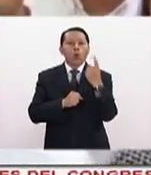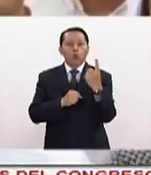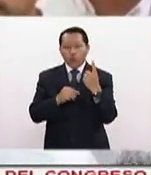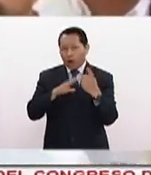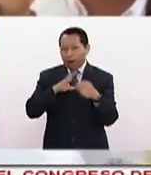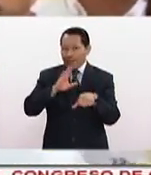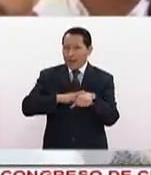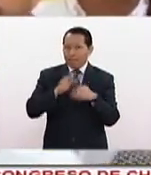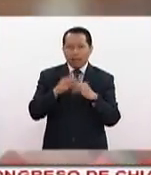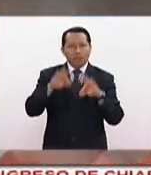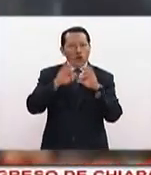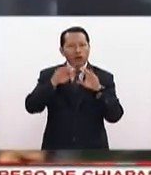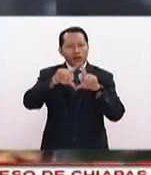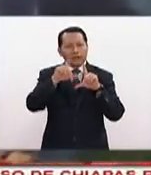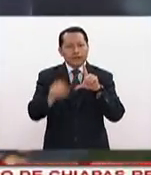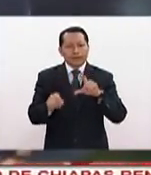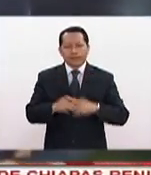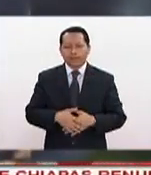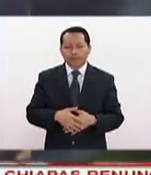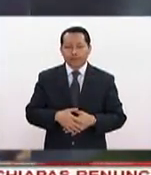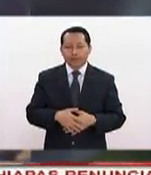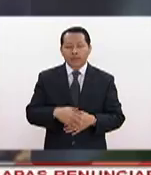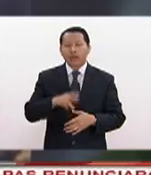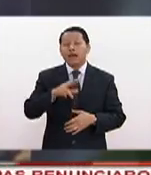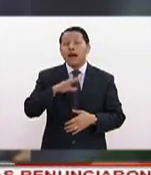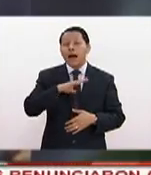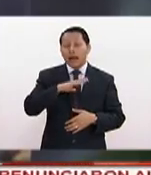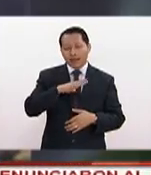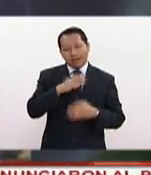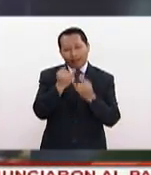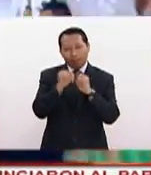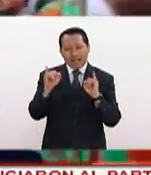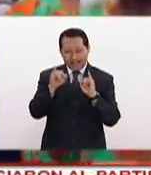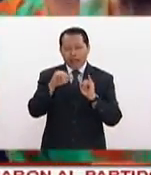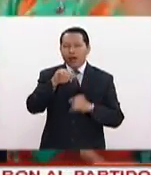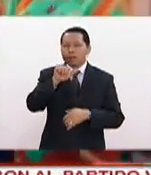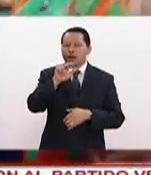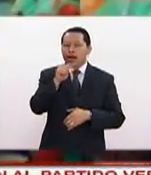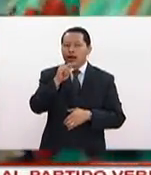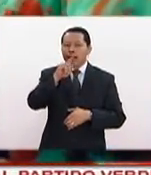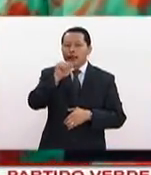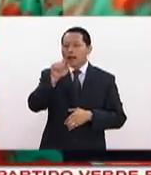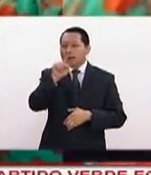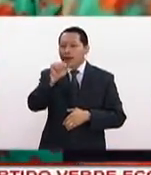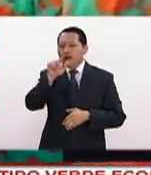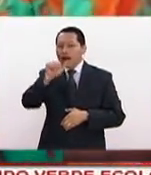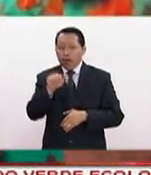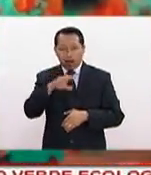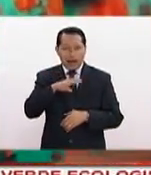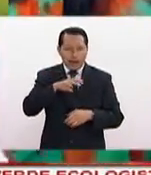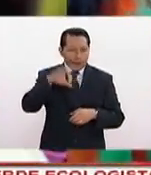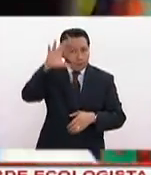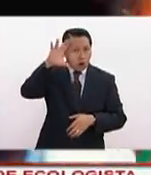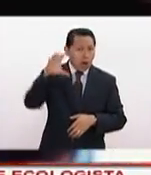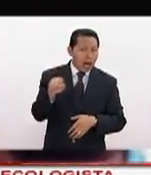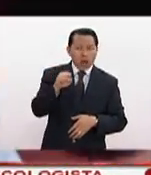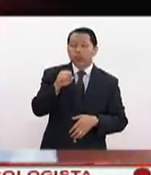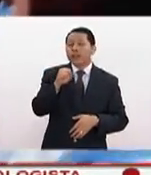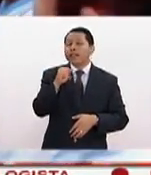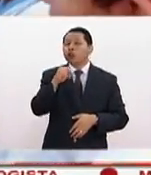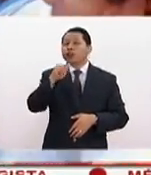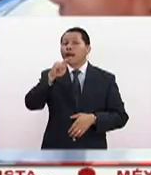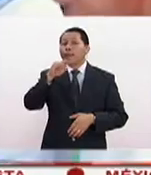toda la República Mexicana. La aspirante a la República por la vía independiente Margarita Zavala estuvo en Jiutepec, Morelos, donde continuó